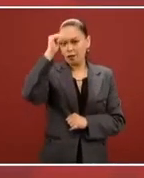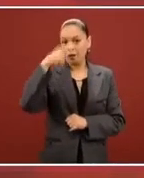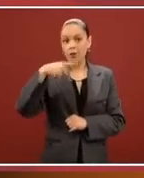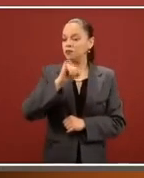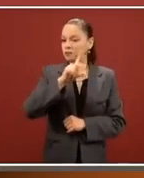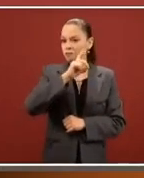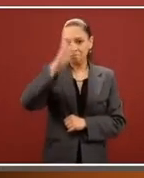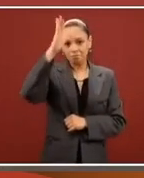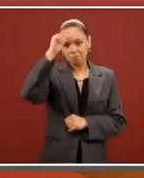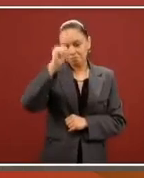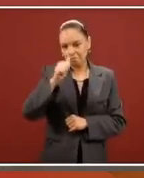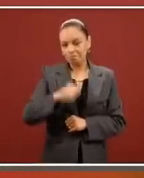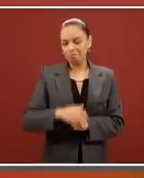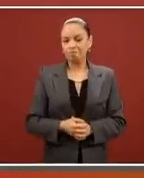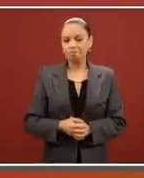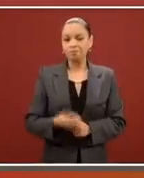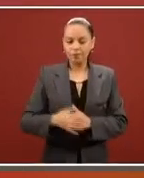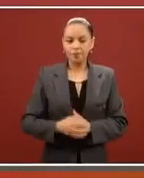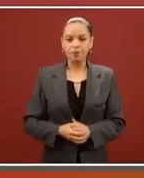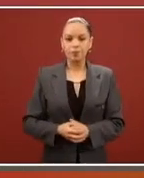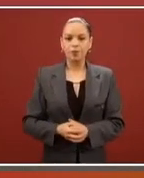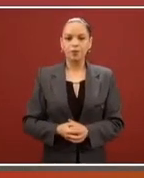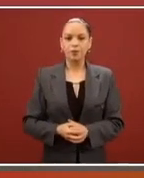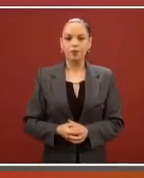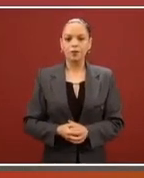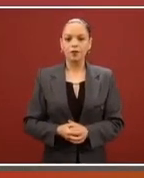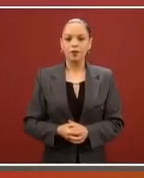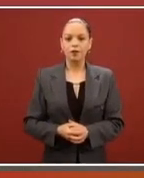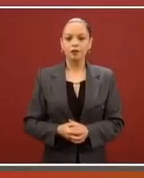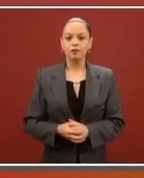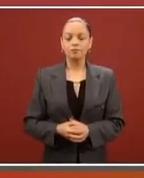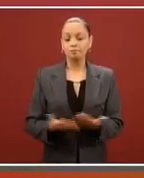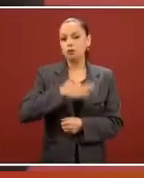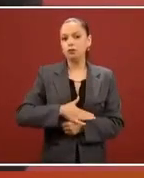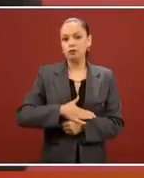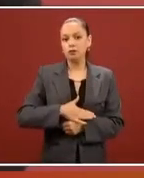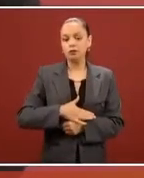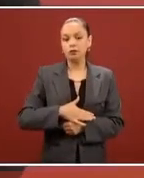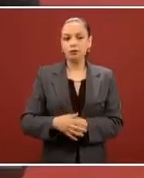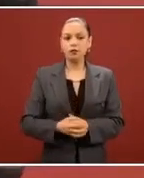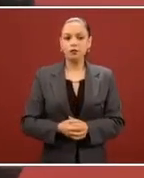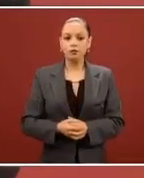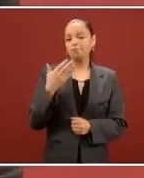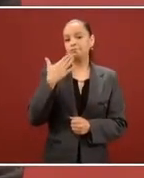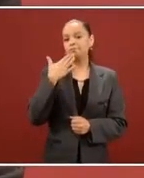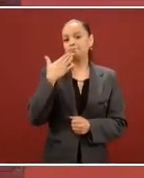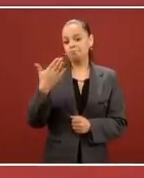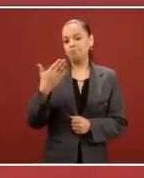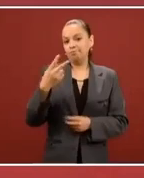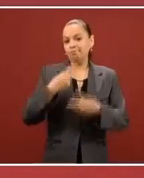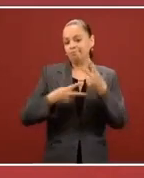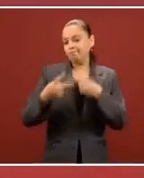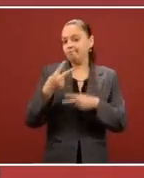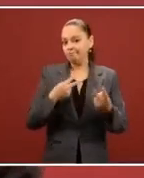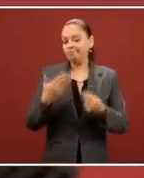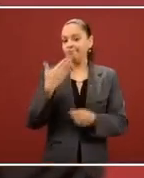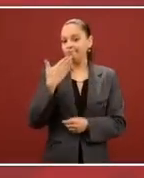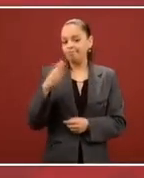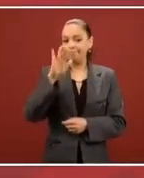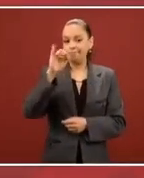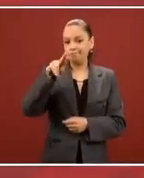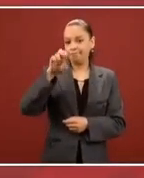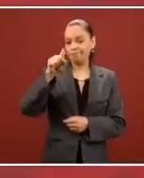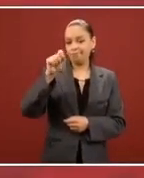a favor, que les agradezco mucho, porque esto es justicia, esto es bienestar, esto es